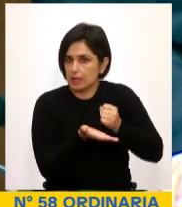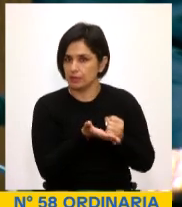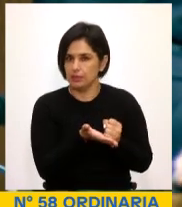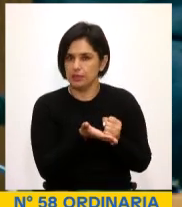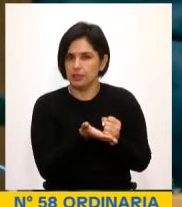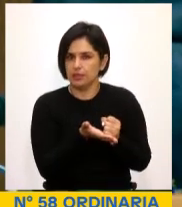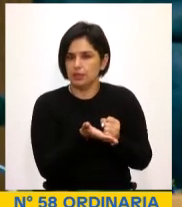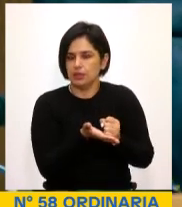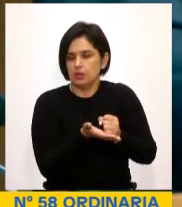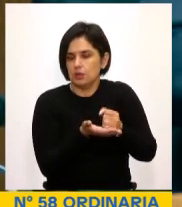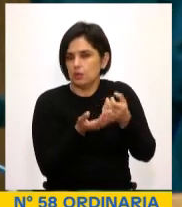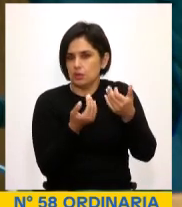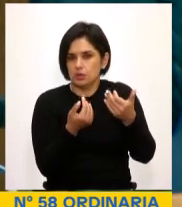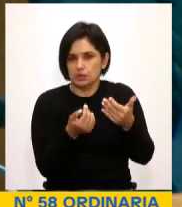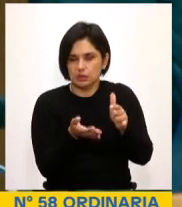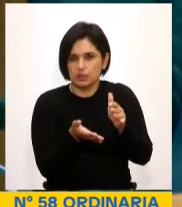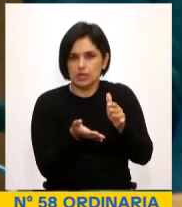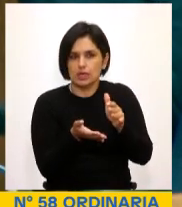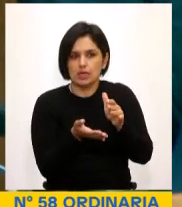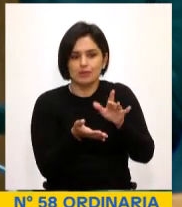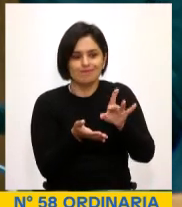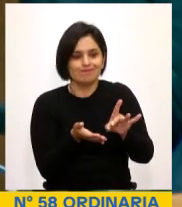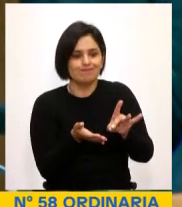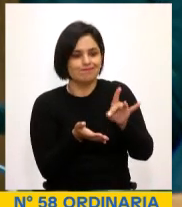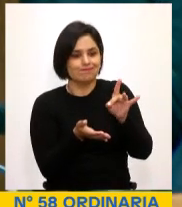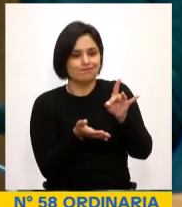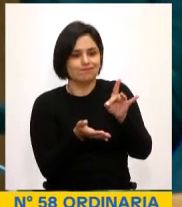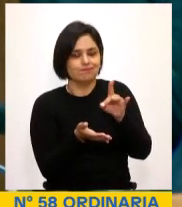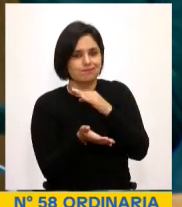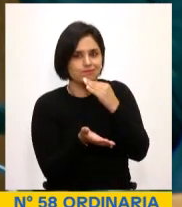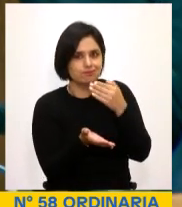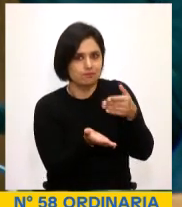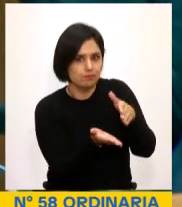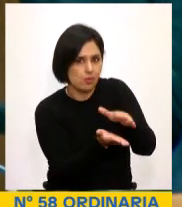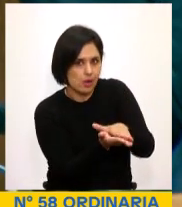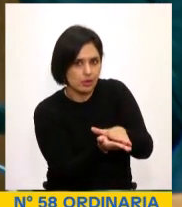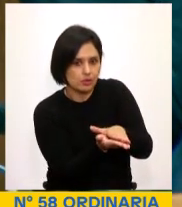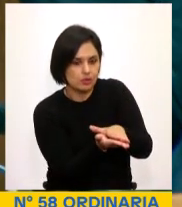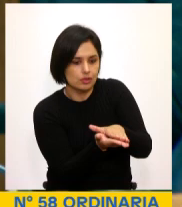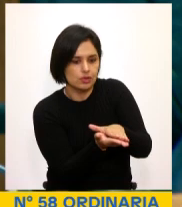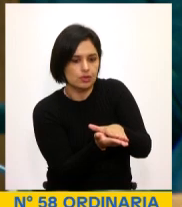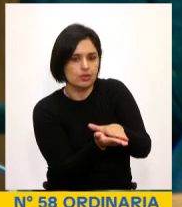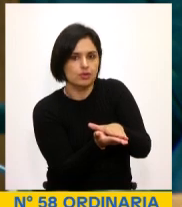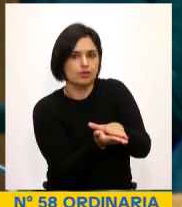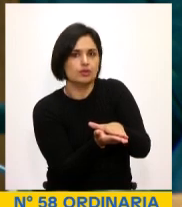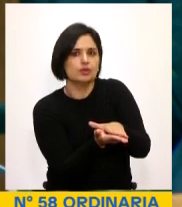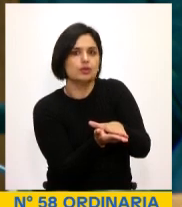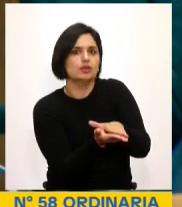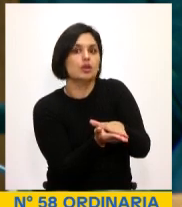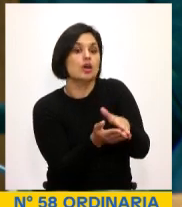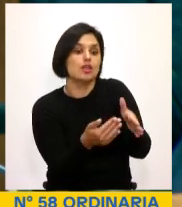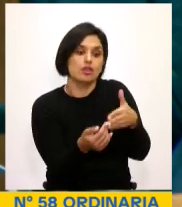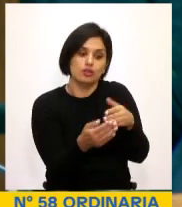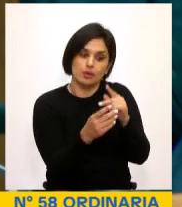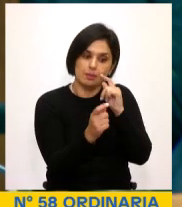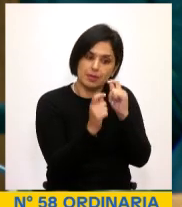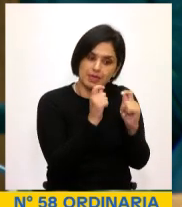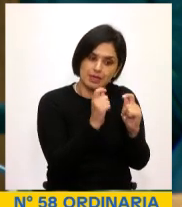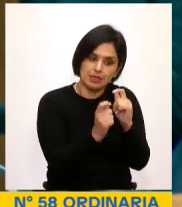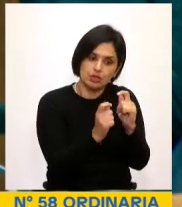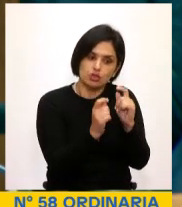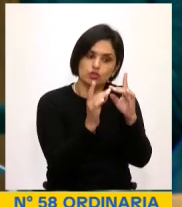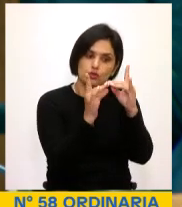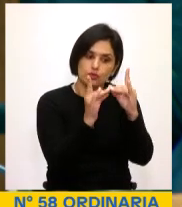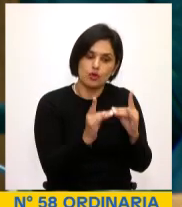sabe o tiene el hallazgo de un cuerpo de una persona que generará un funeral de alto riesgo tiene 2